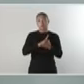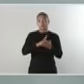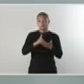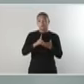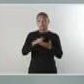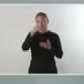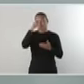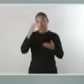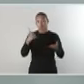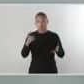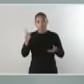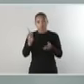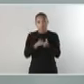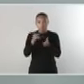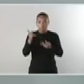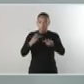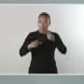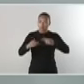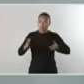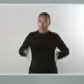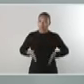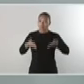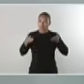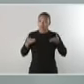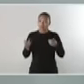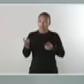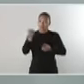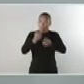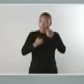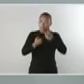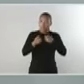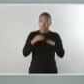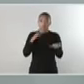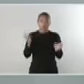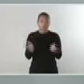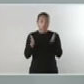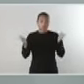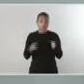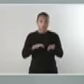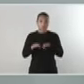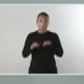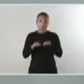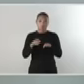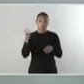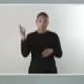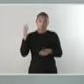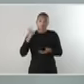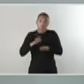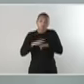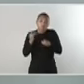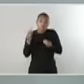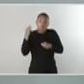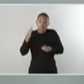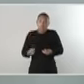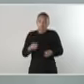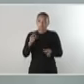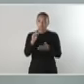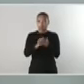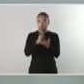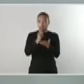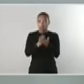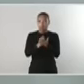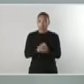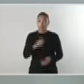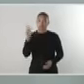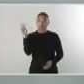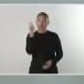se recuperar la confianza y con ella la inversión y la generación de empleo que tanta falta le hace a los tamaulipecos los vientos de cambio